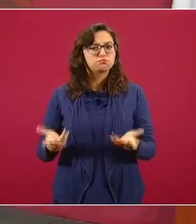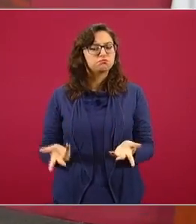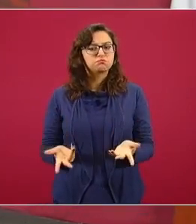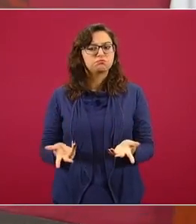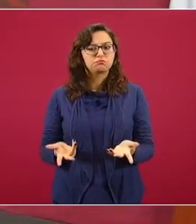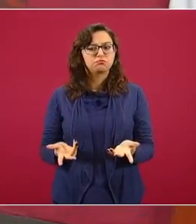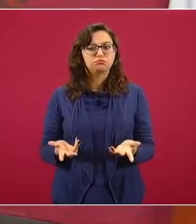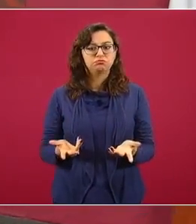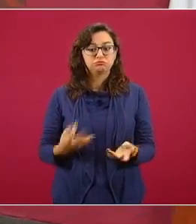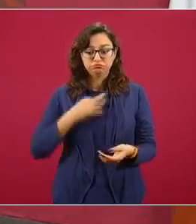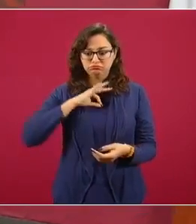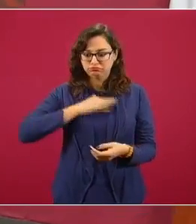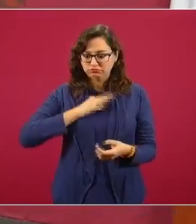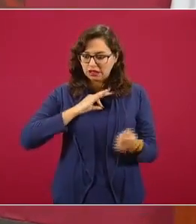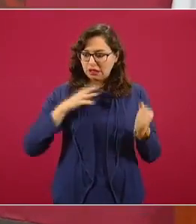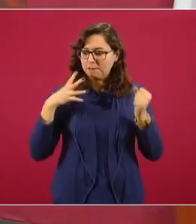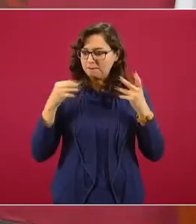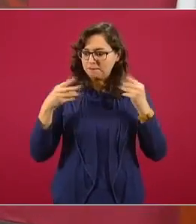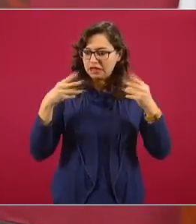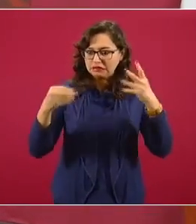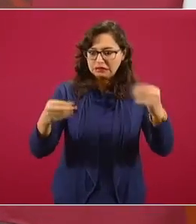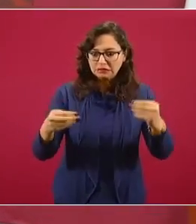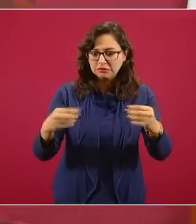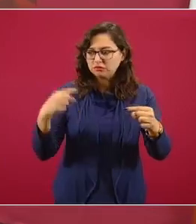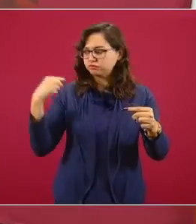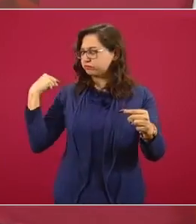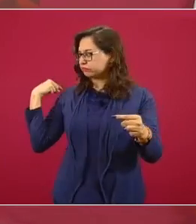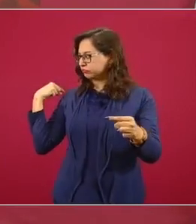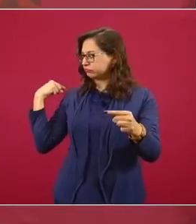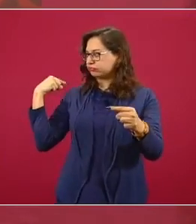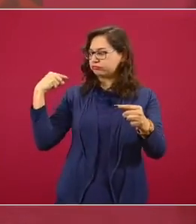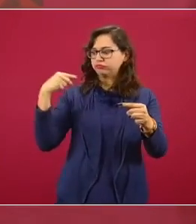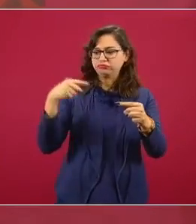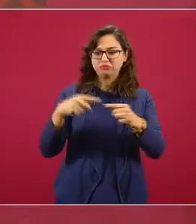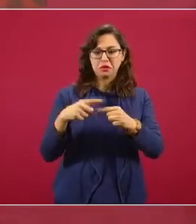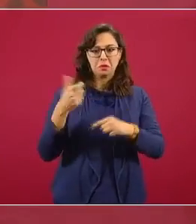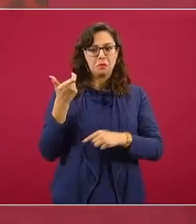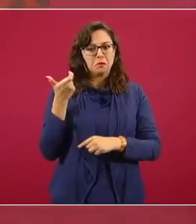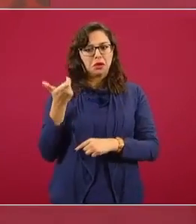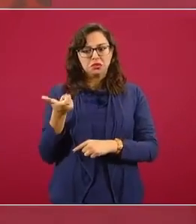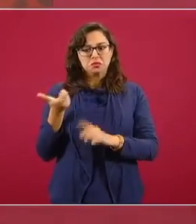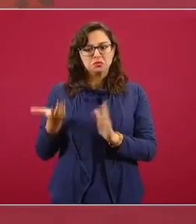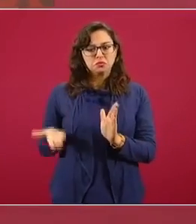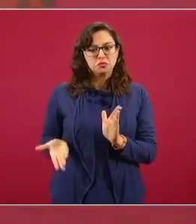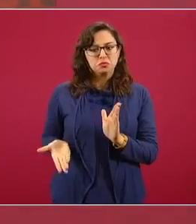de la pandemia a la fecha. O sea,